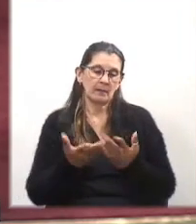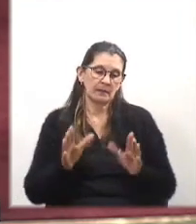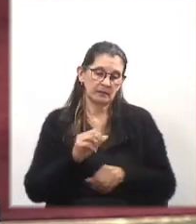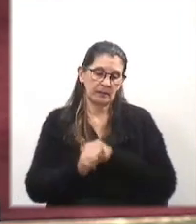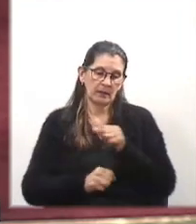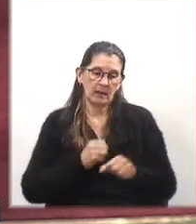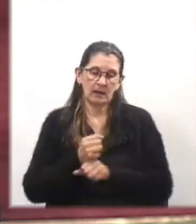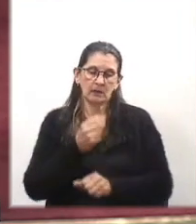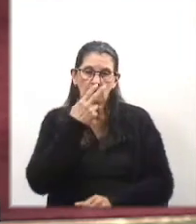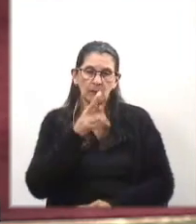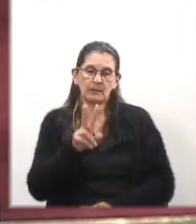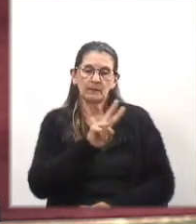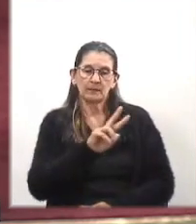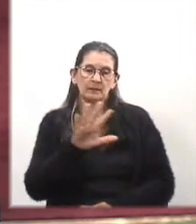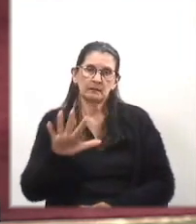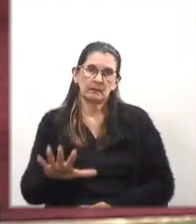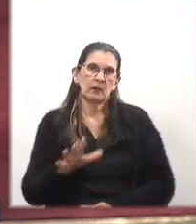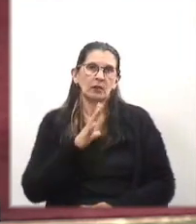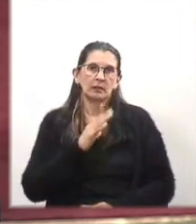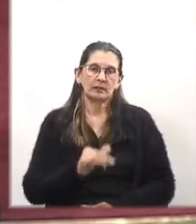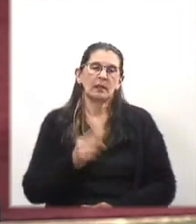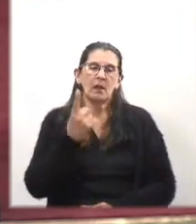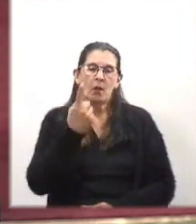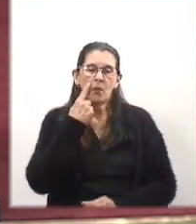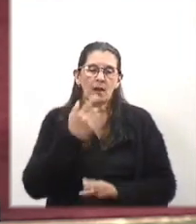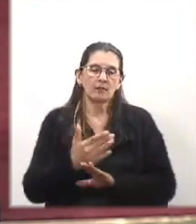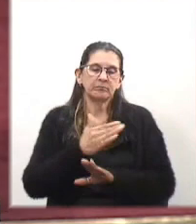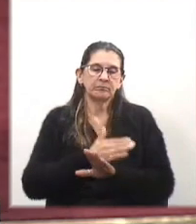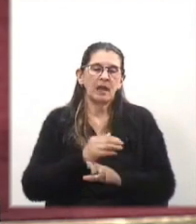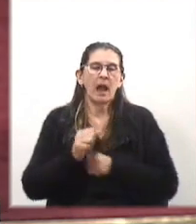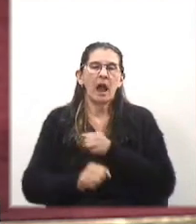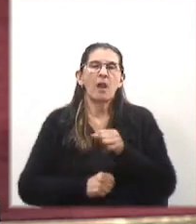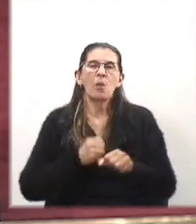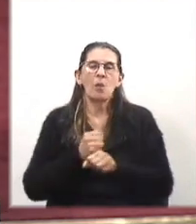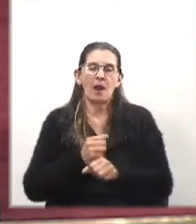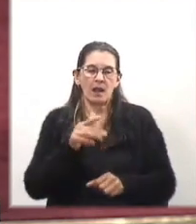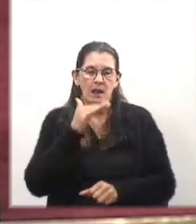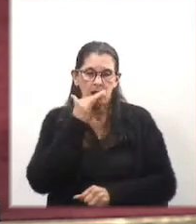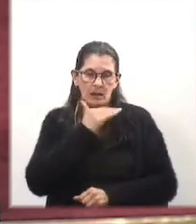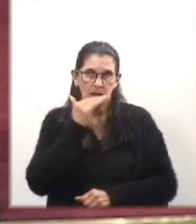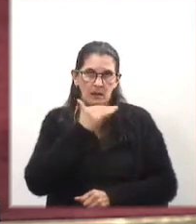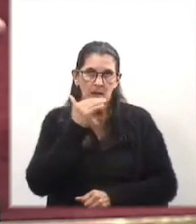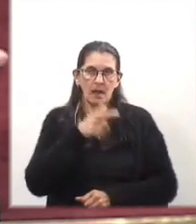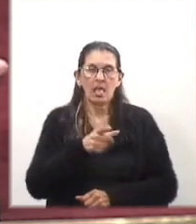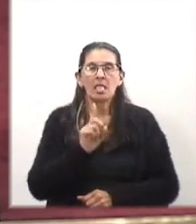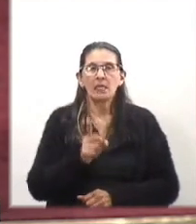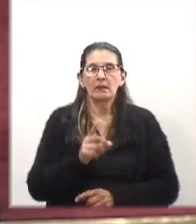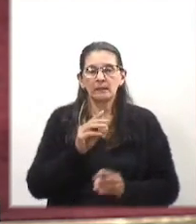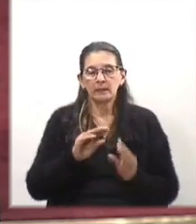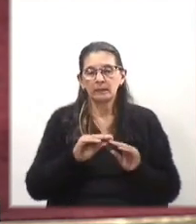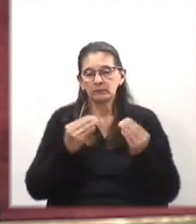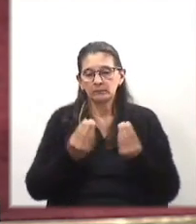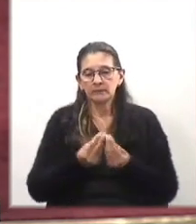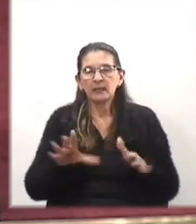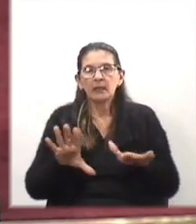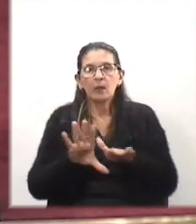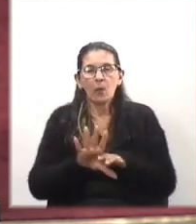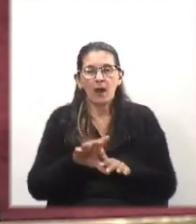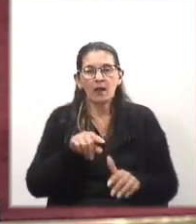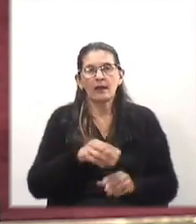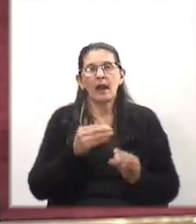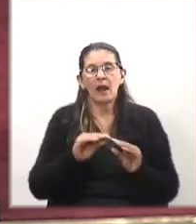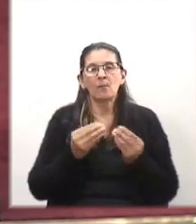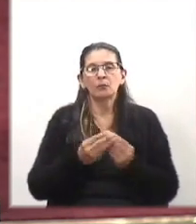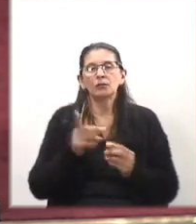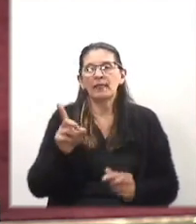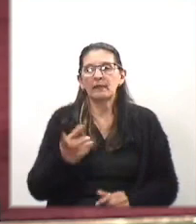año 2025 realice una asistencia pecuniaria anual a la Caja, la que será igual al monto que el directorio decida